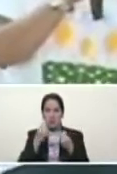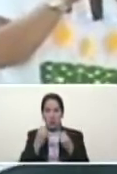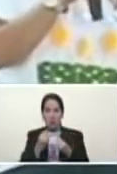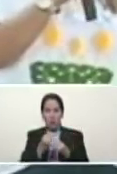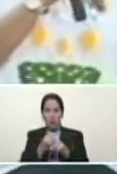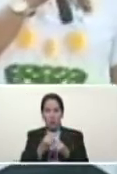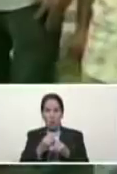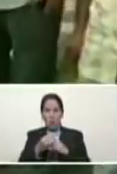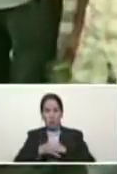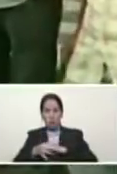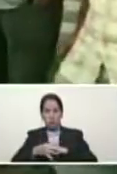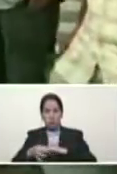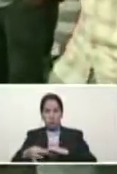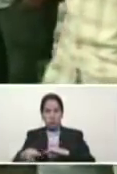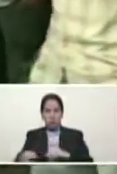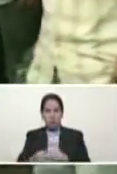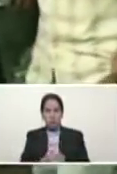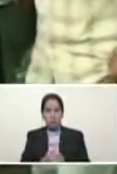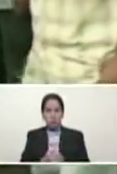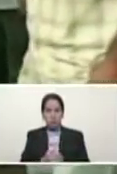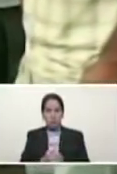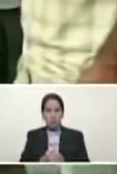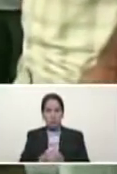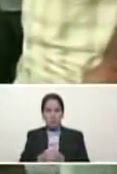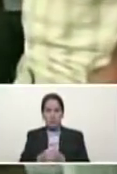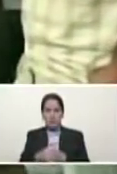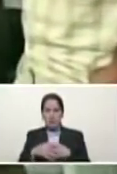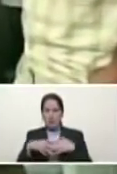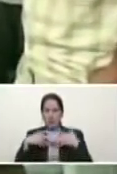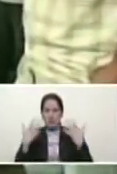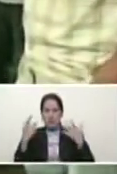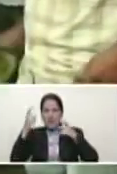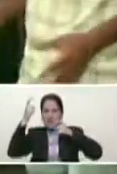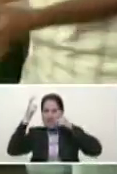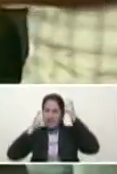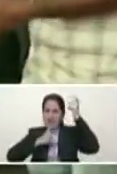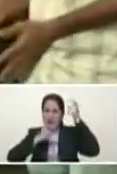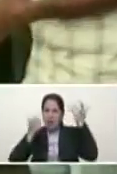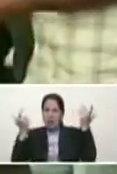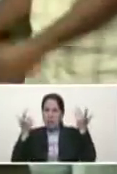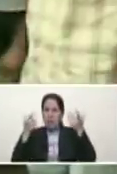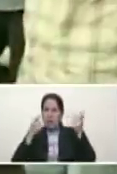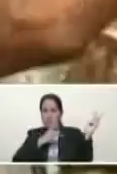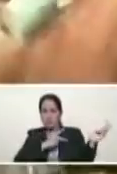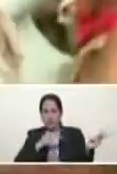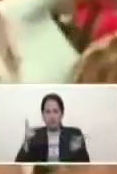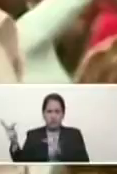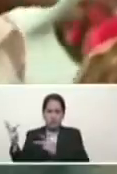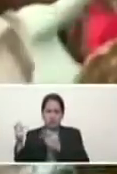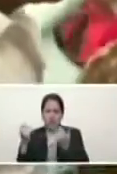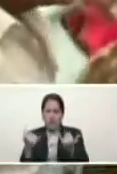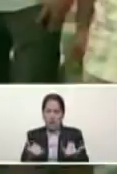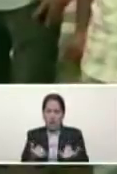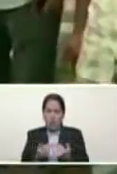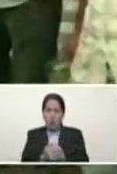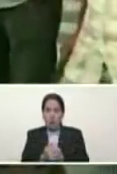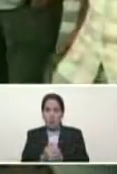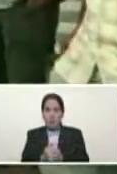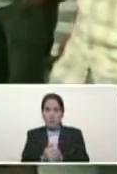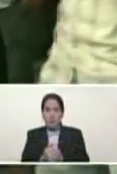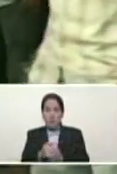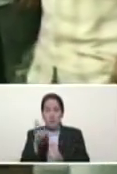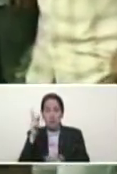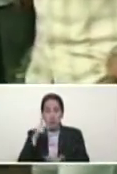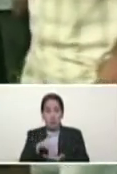San Genoro de Boconoito. La lluvia de Chávez, señor presidente, lo recibimos en estos momentos. Estamos